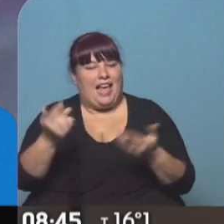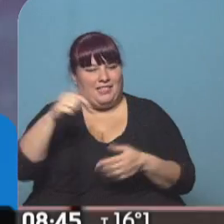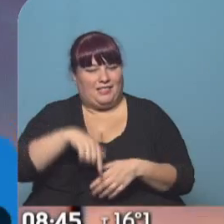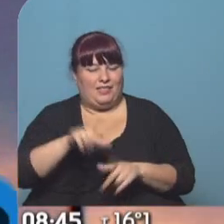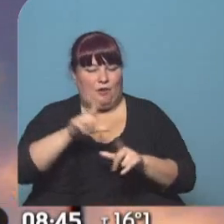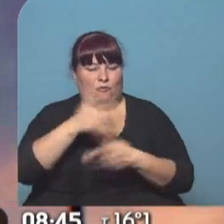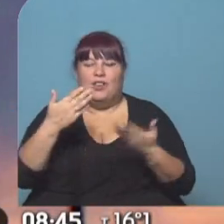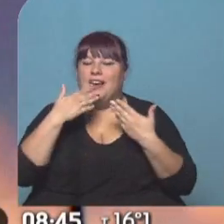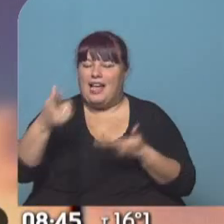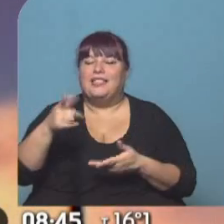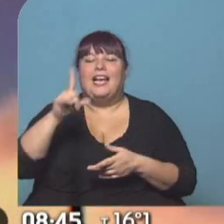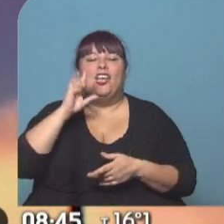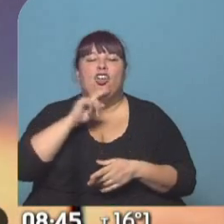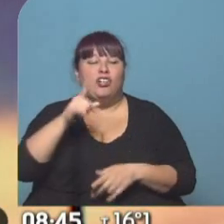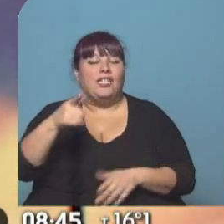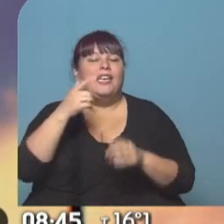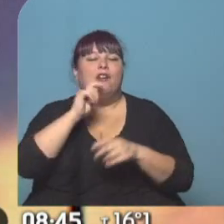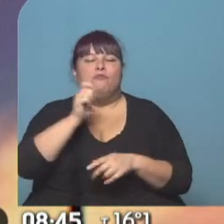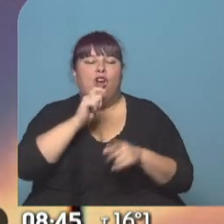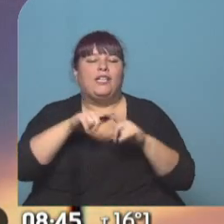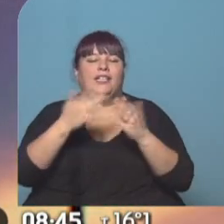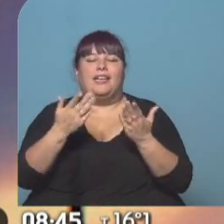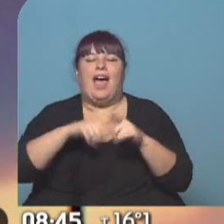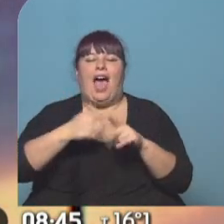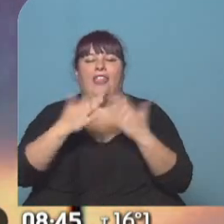celebración pública jorge liotti editor de política del diario la nación